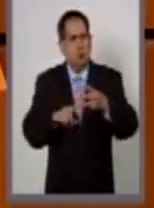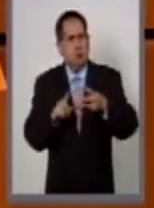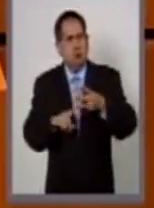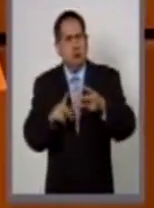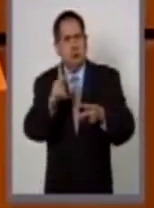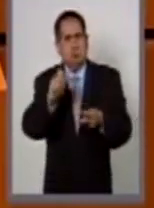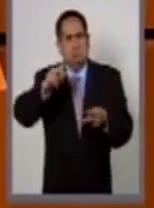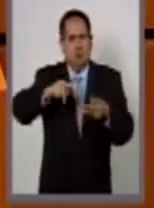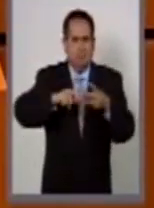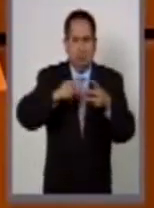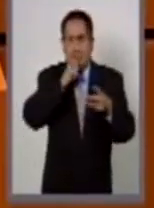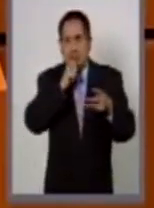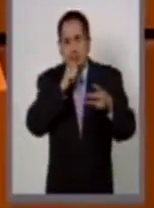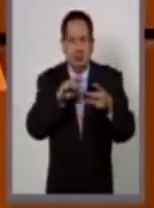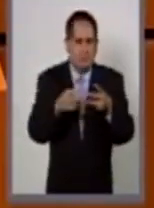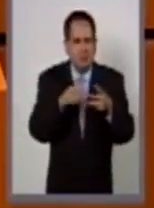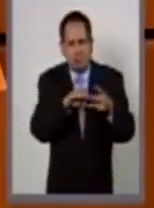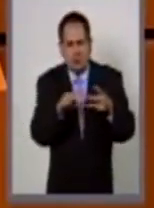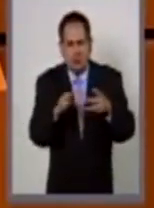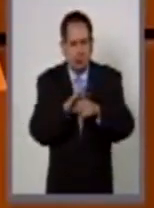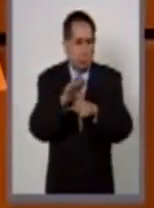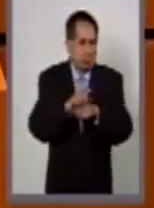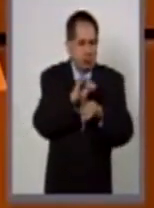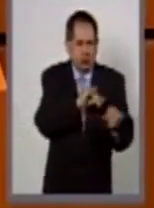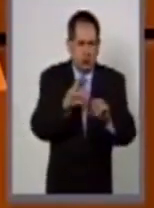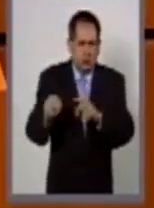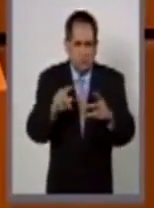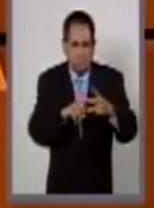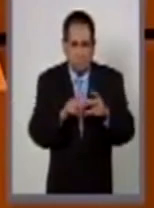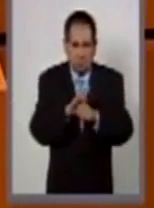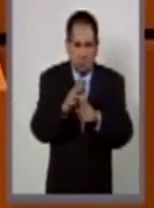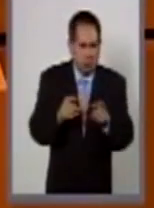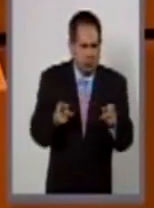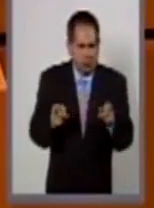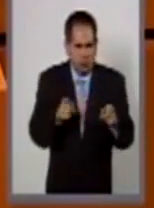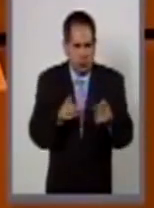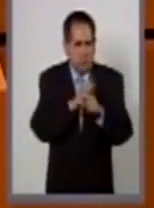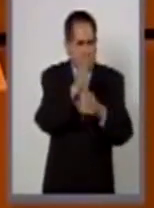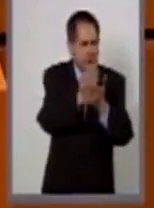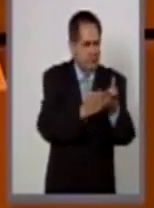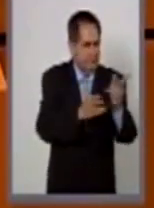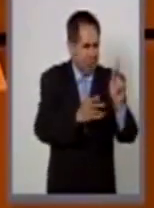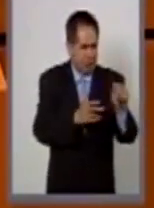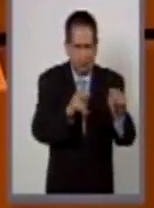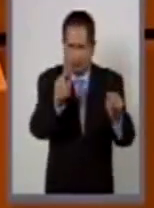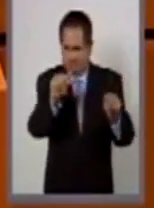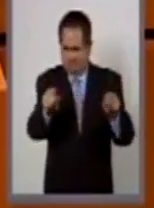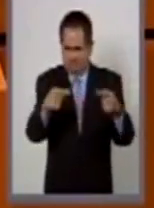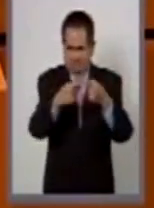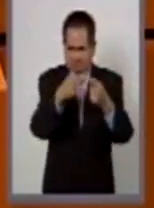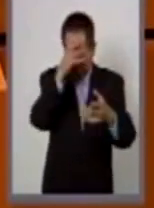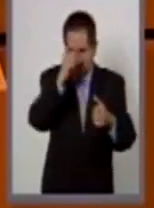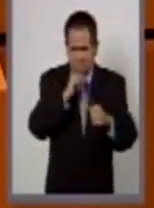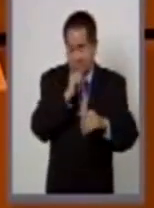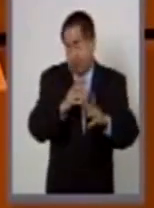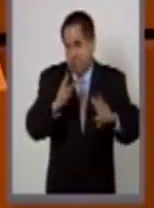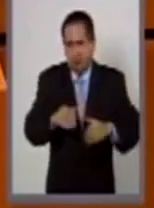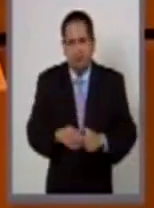El PAN todavía no encontramos dónde se posesiona o cuál de los panes, si no se ponen de acuerdo, ¿no?